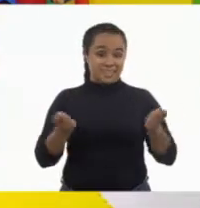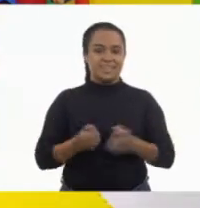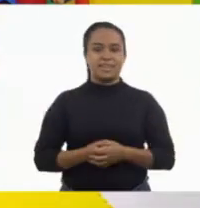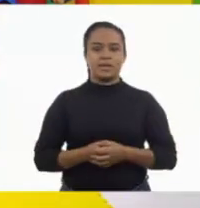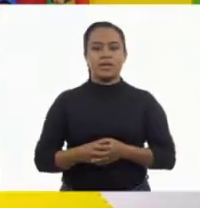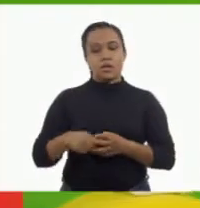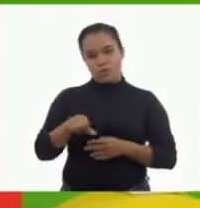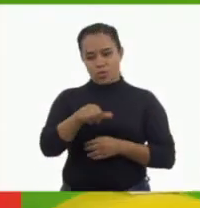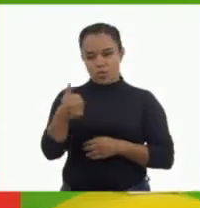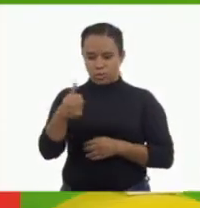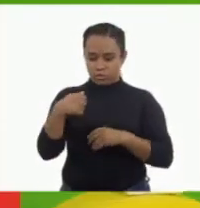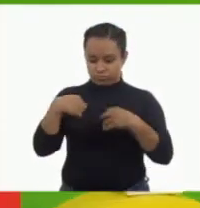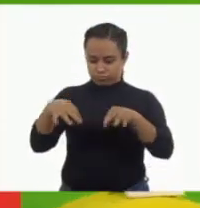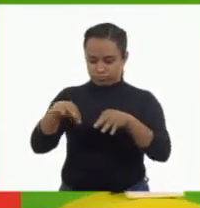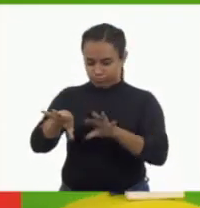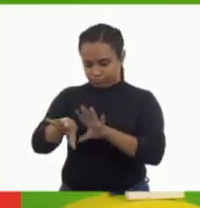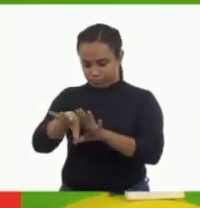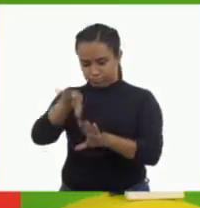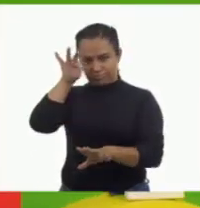a tomar otro papelito de la tómbola de la alegría.